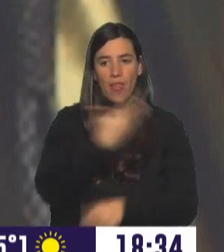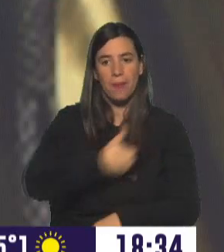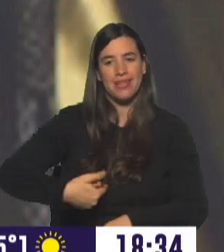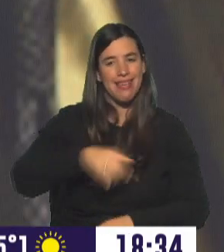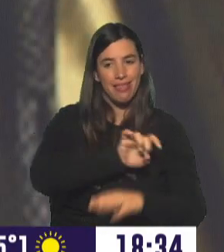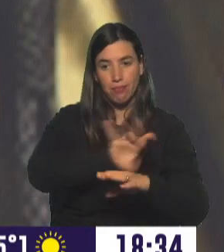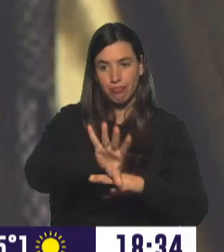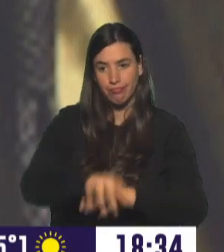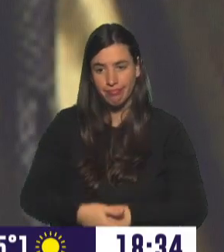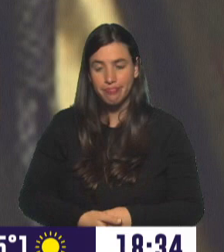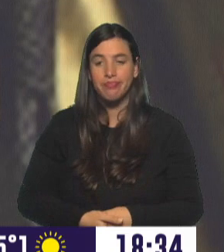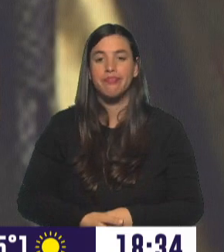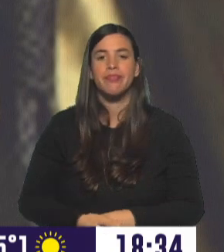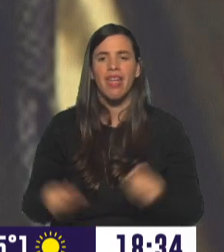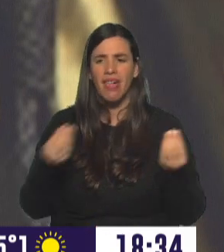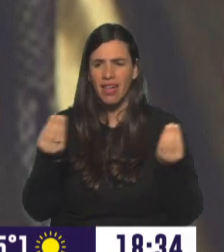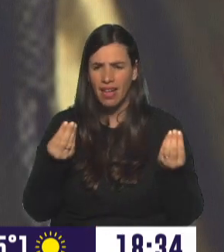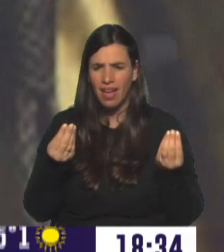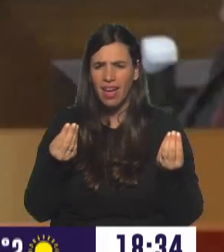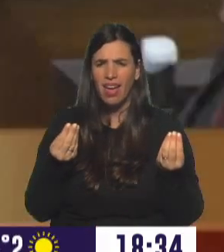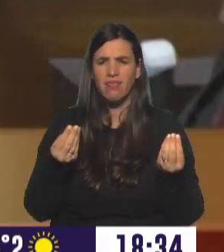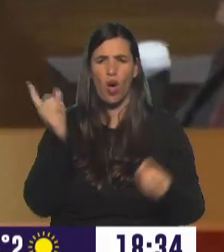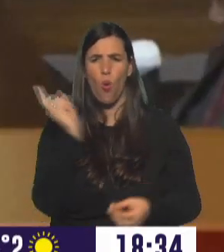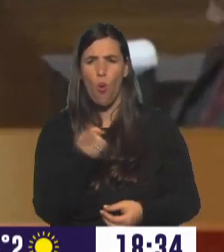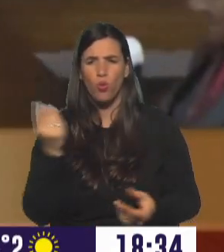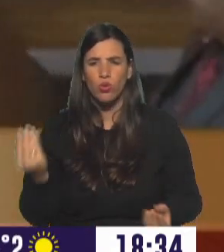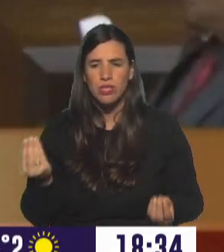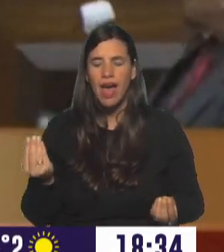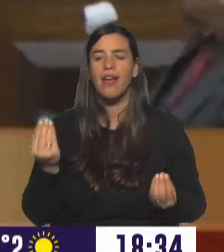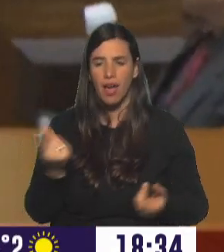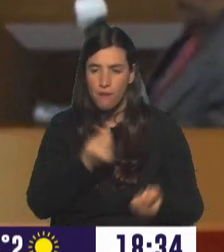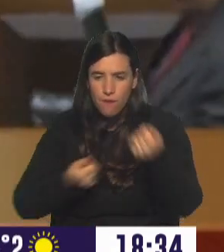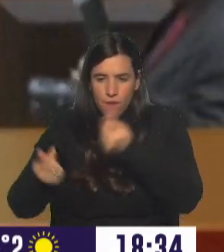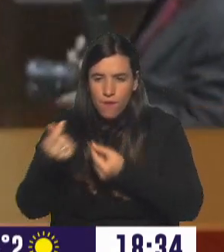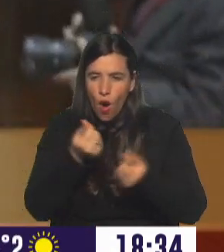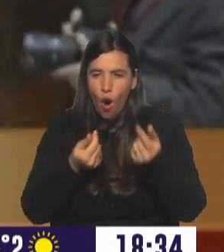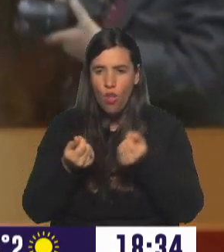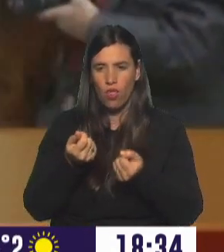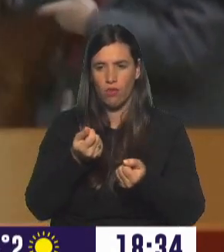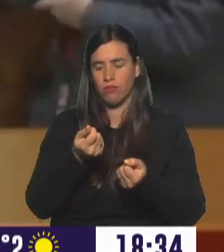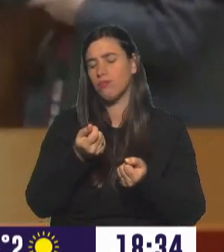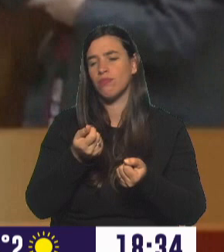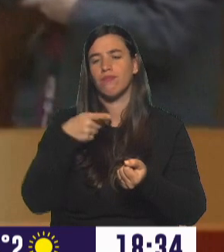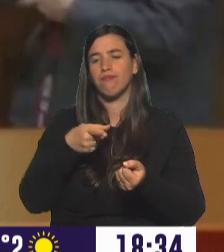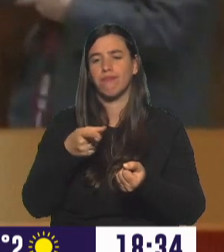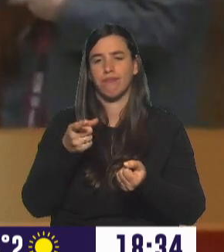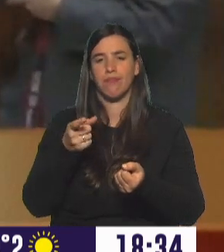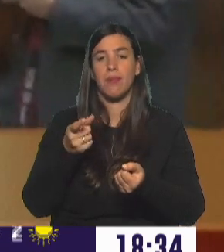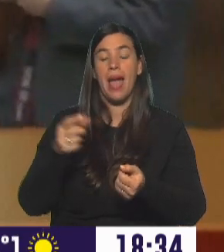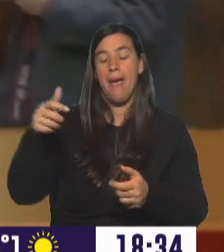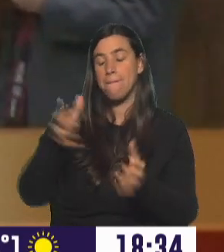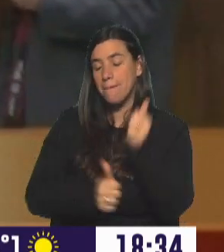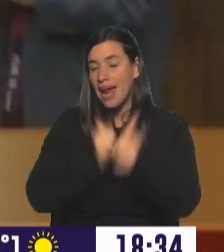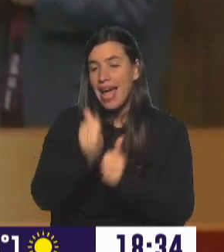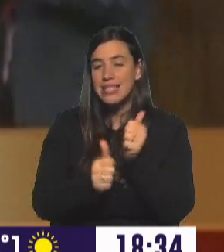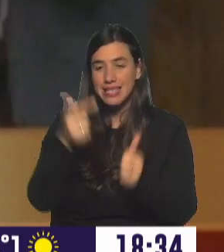se lo acusa? De peculado, básicamente de malversación de fondos entre una empresa estatal de transportes de petróleo, estamos